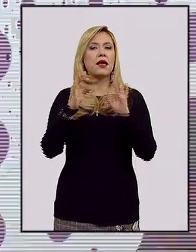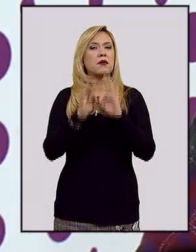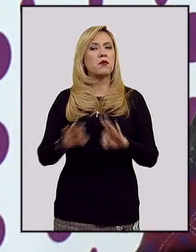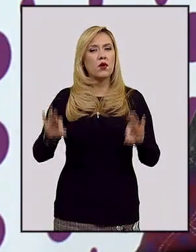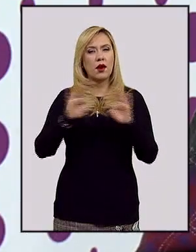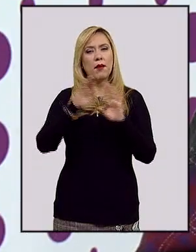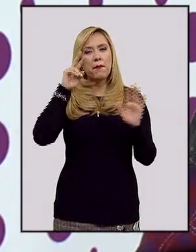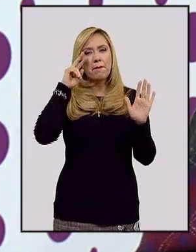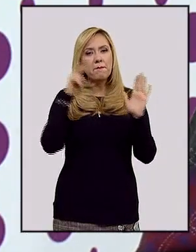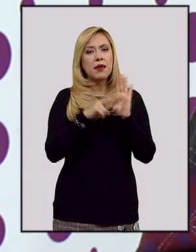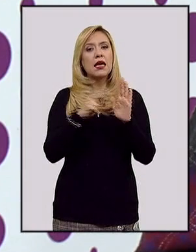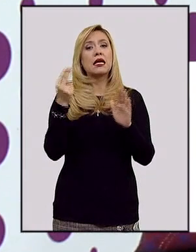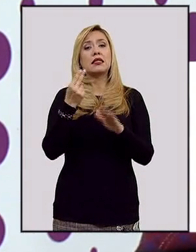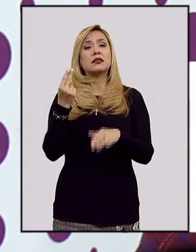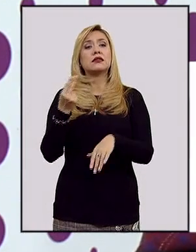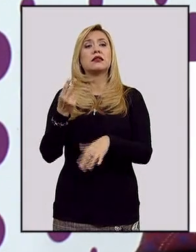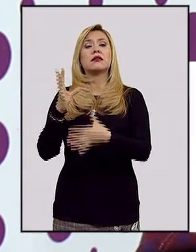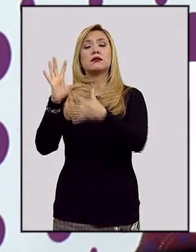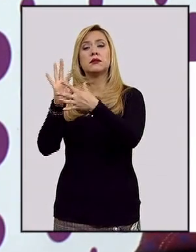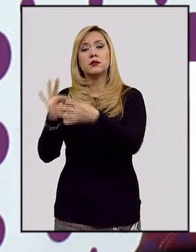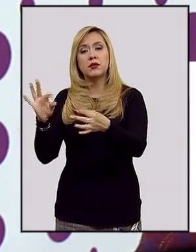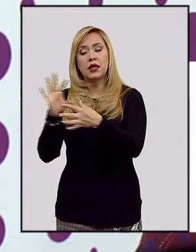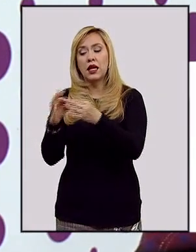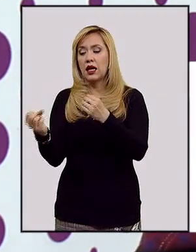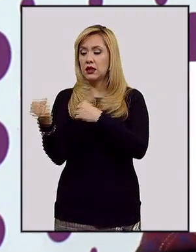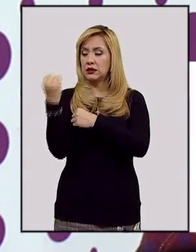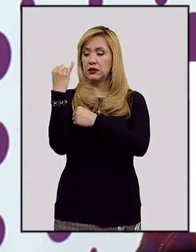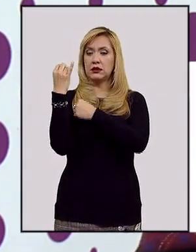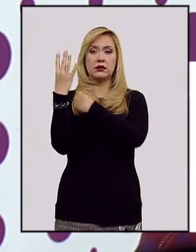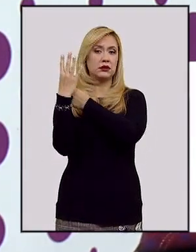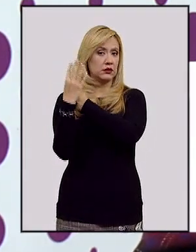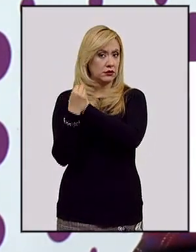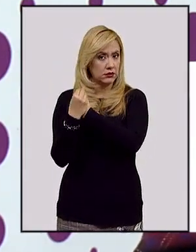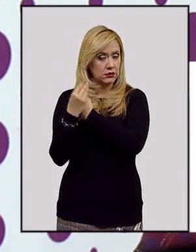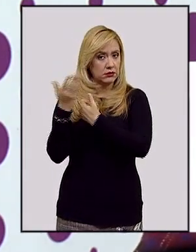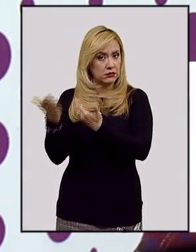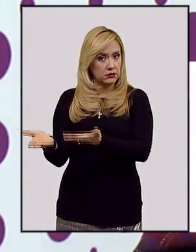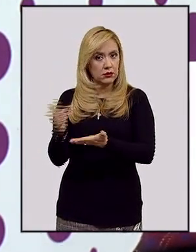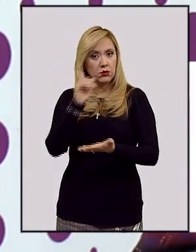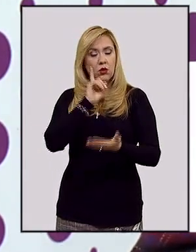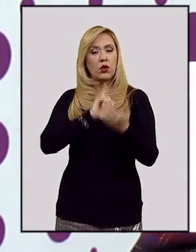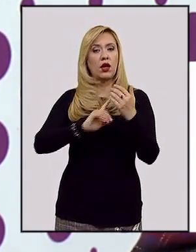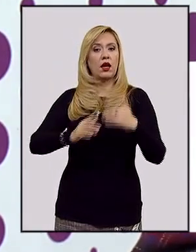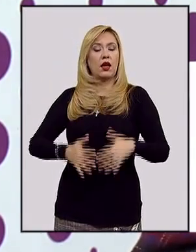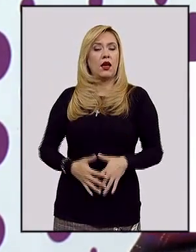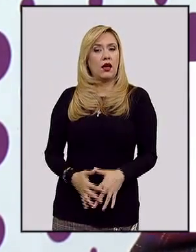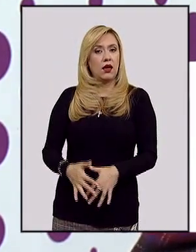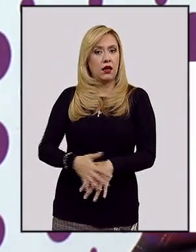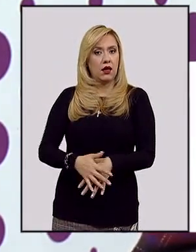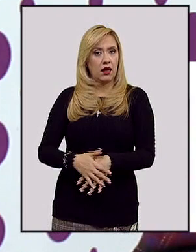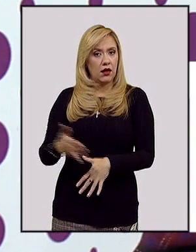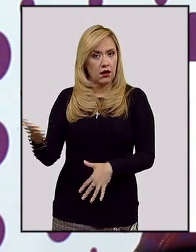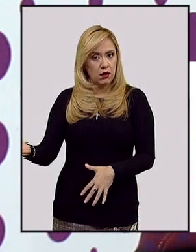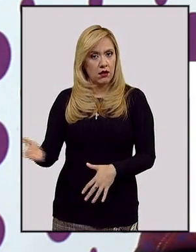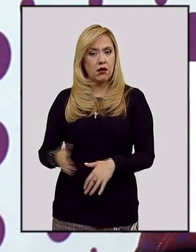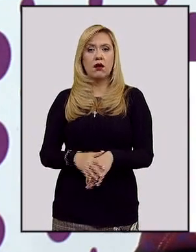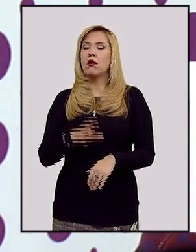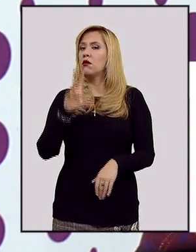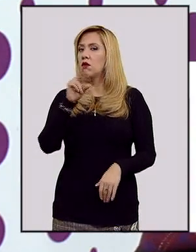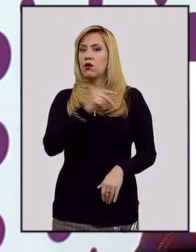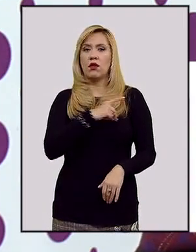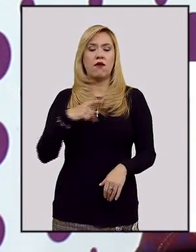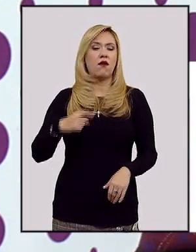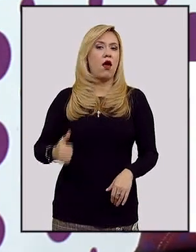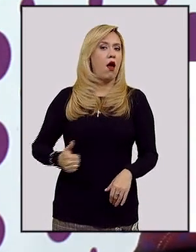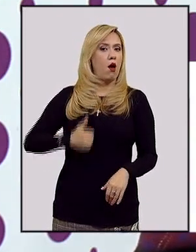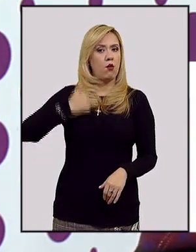el consentimiento informado, pero el consentimiento informado como tal, es decir, no aprovecharse de un momento